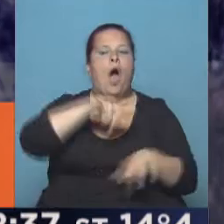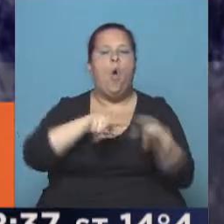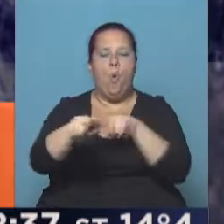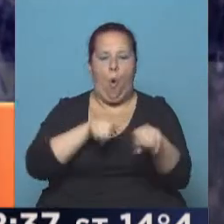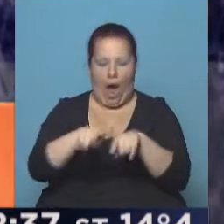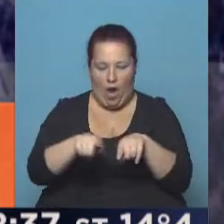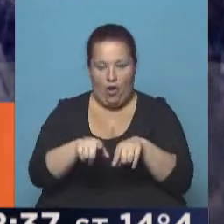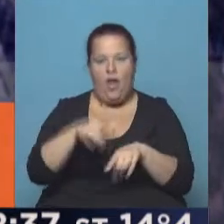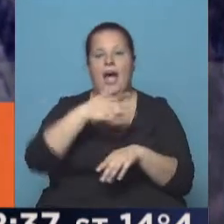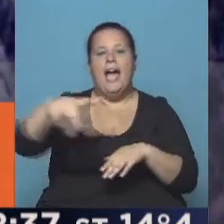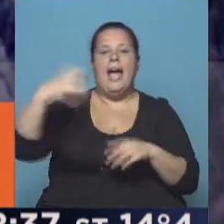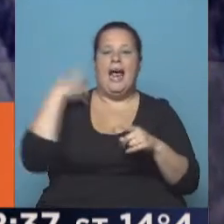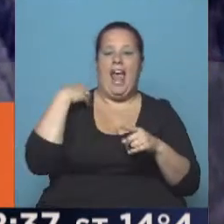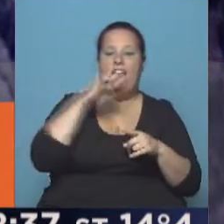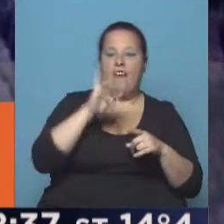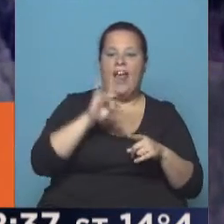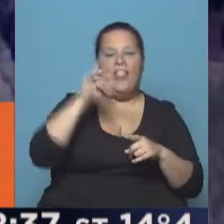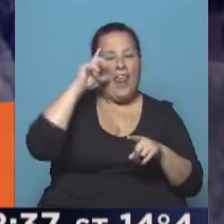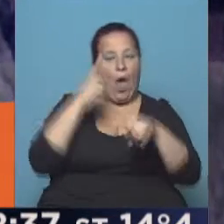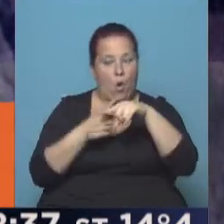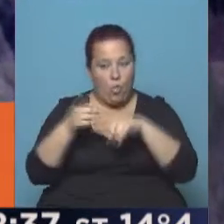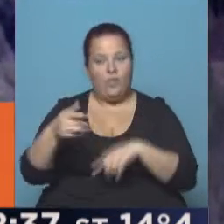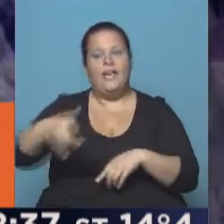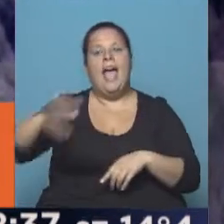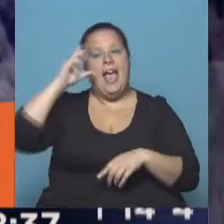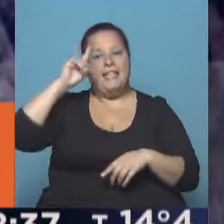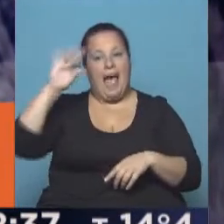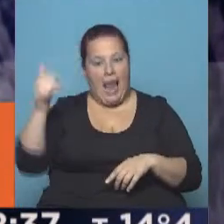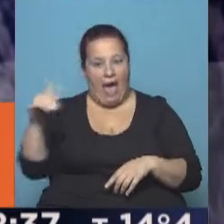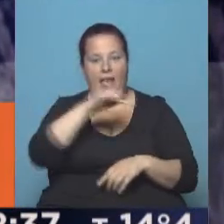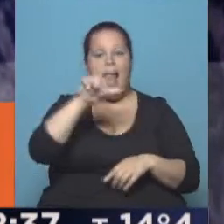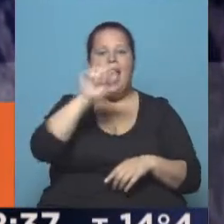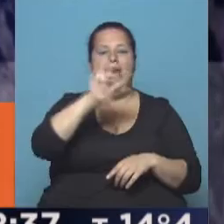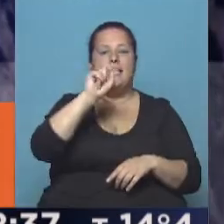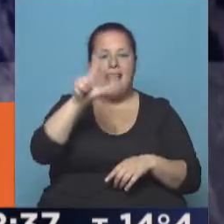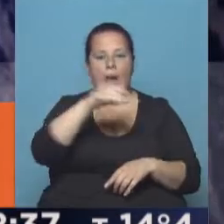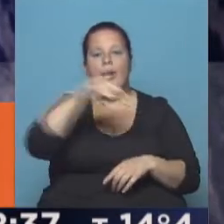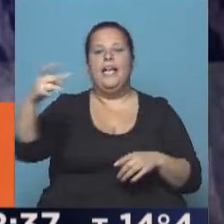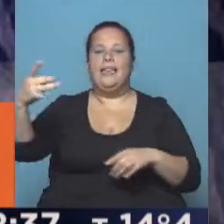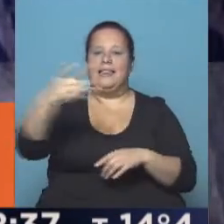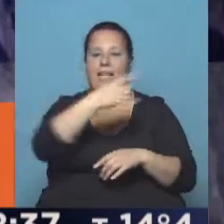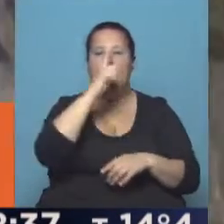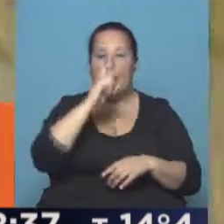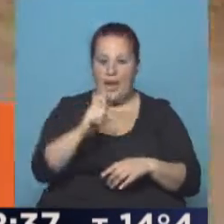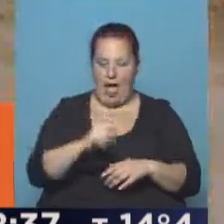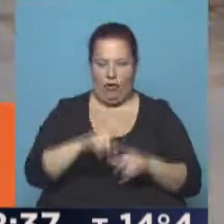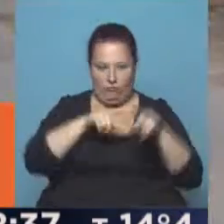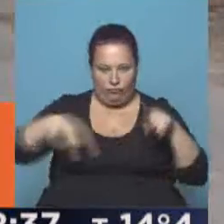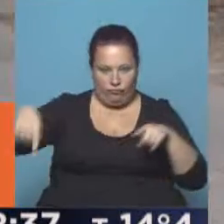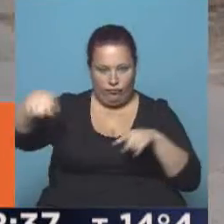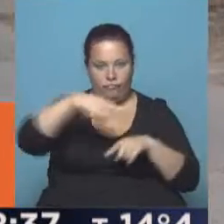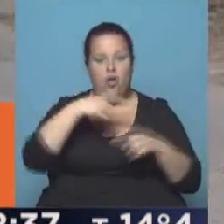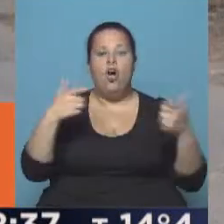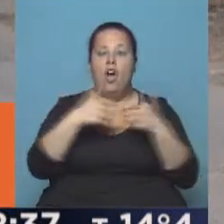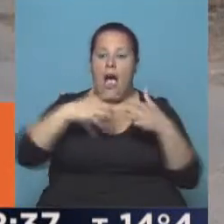Lugano, entre la Avenida General Fernández de la Cruz, Avenida Escalada, Larrazábal y las vías del ferrocarril Belgrano. La cooperativa